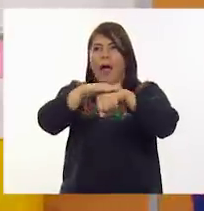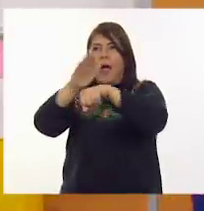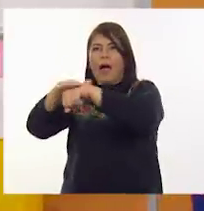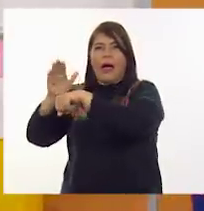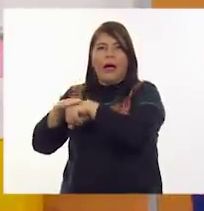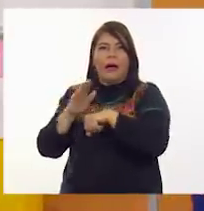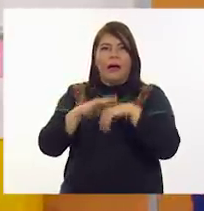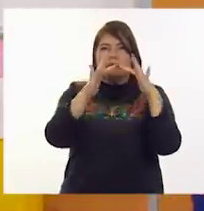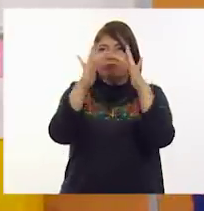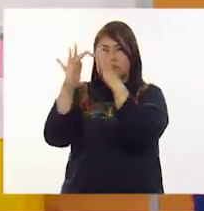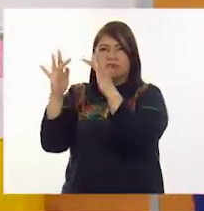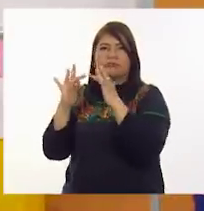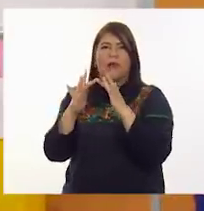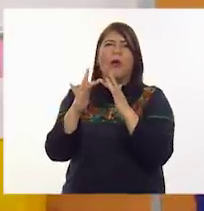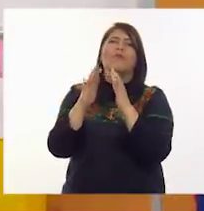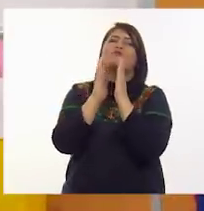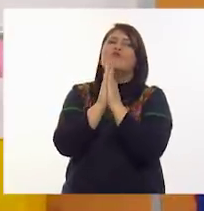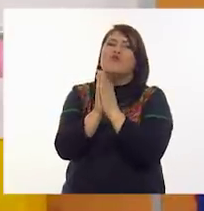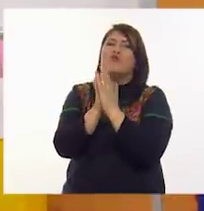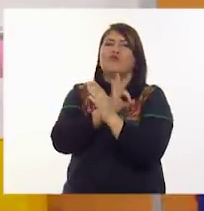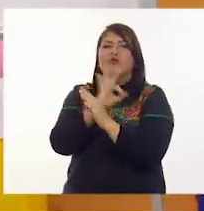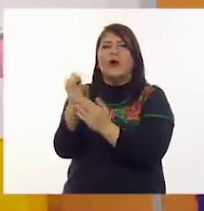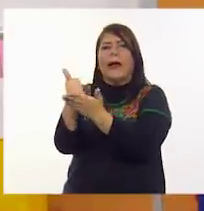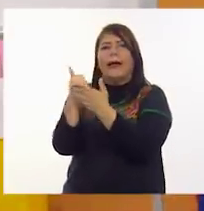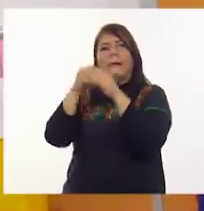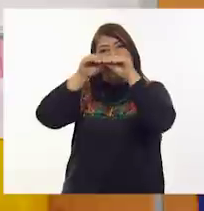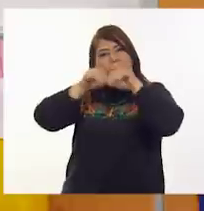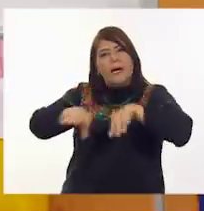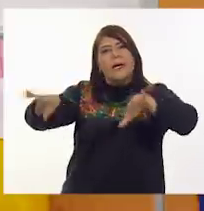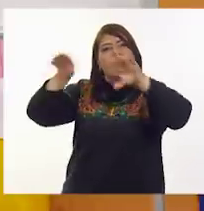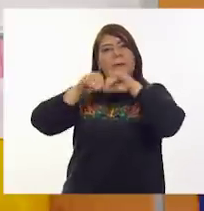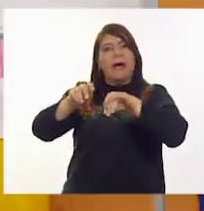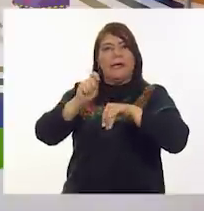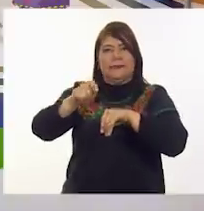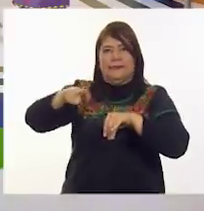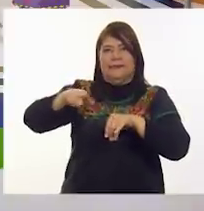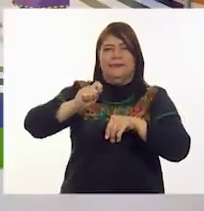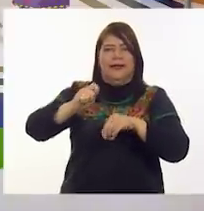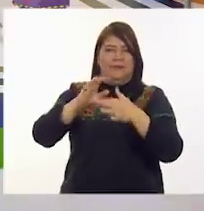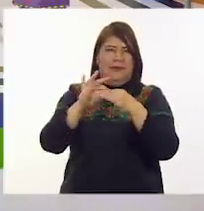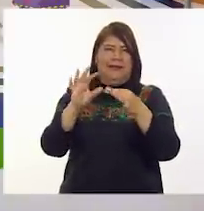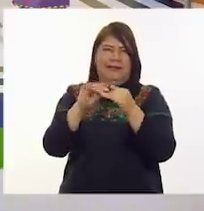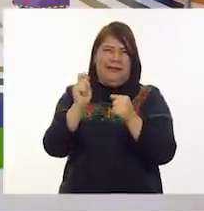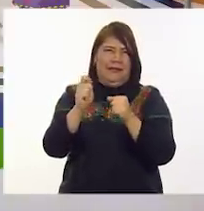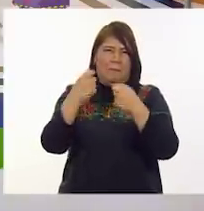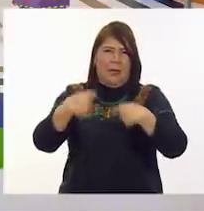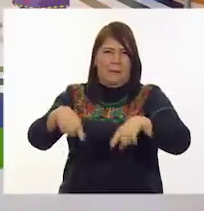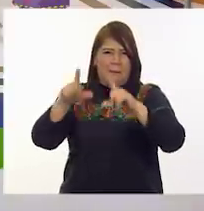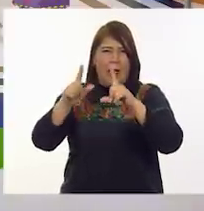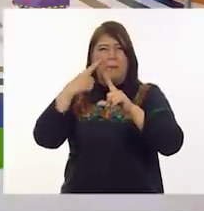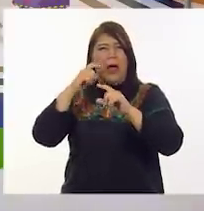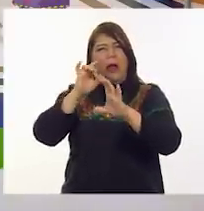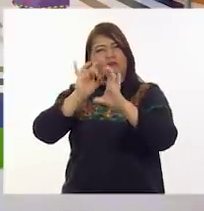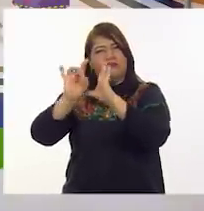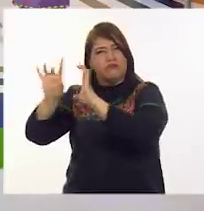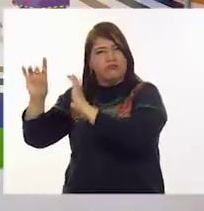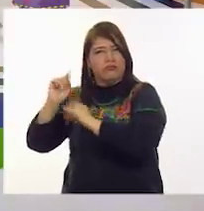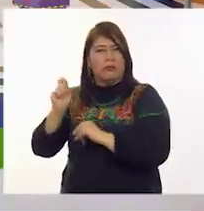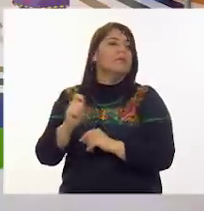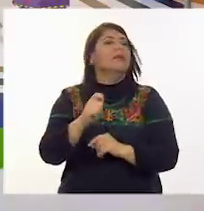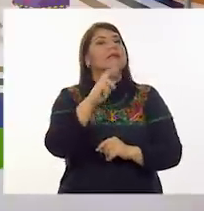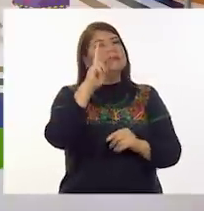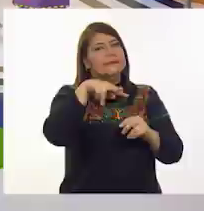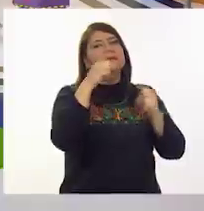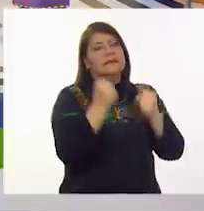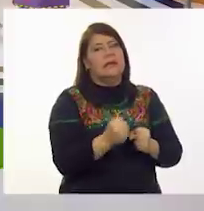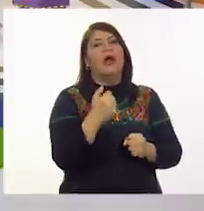que necesitamos de su colaboración para difundir el mensaje. ¿Qué te parece? Perfecto. Estoy segura que entre